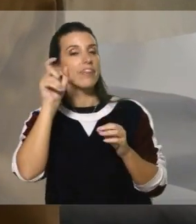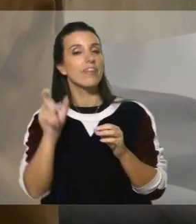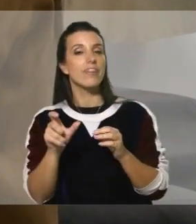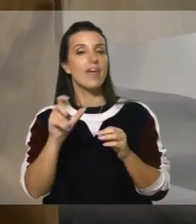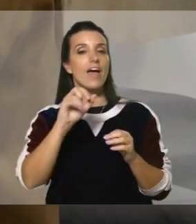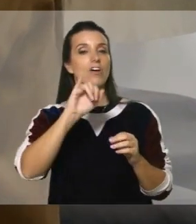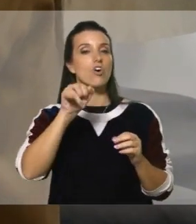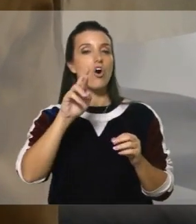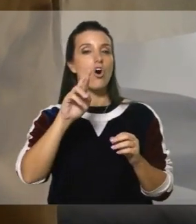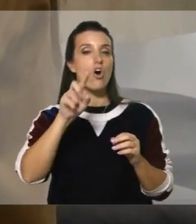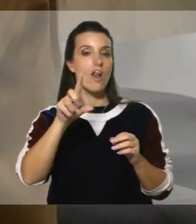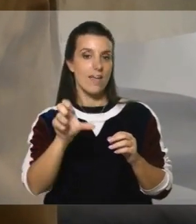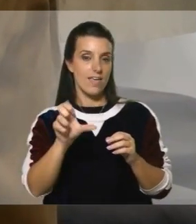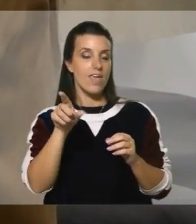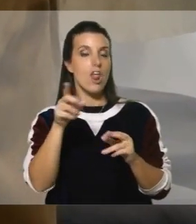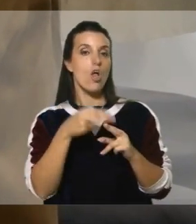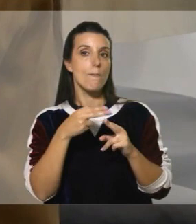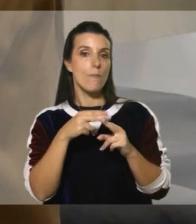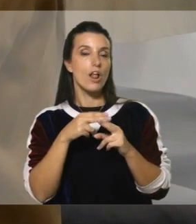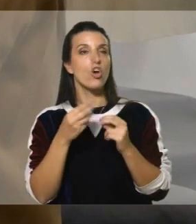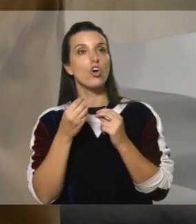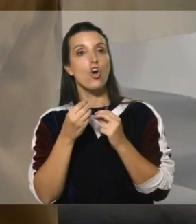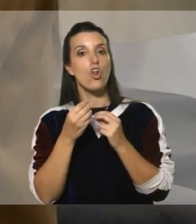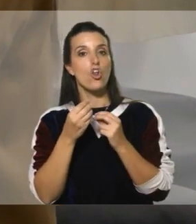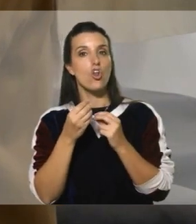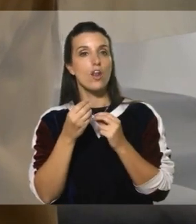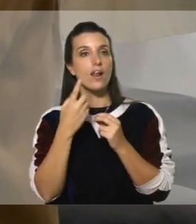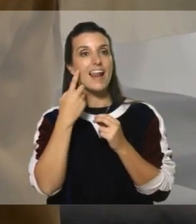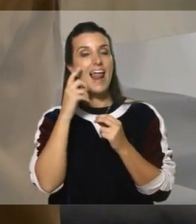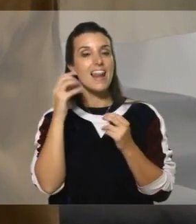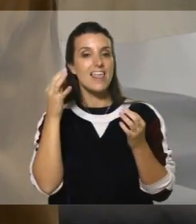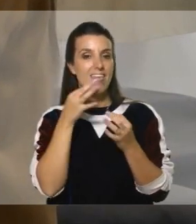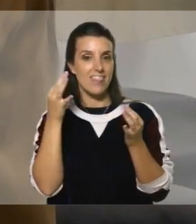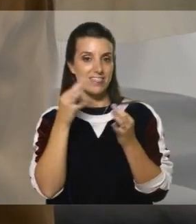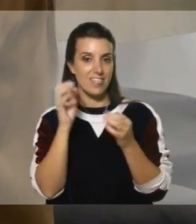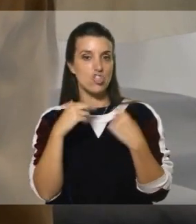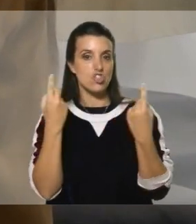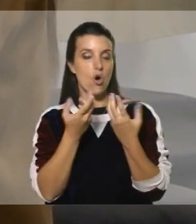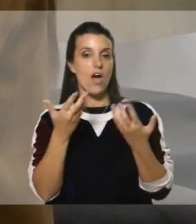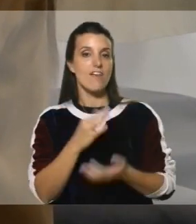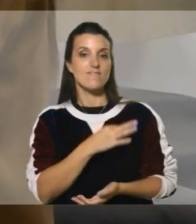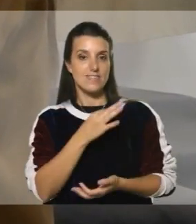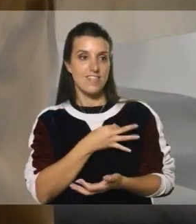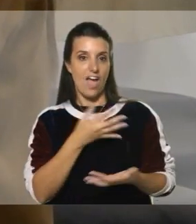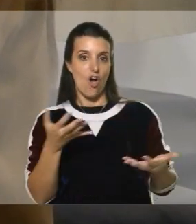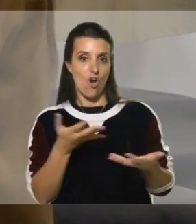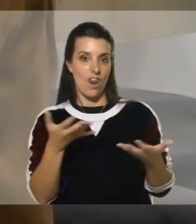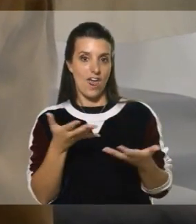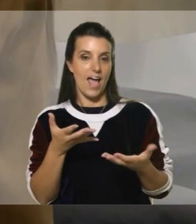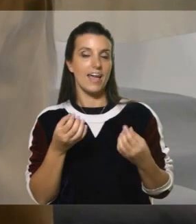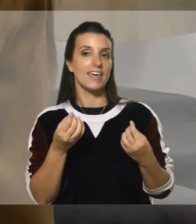George cram que tiene que ver con con una realidad que estamos viviendo hoy en día que